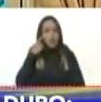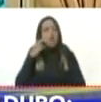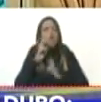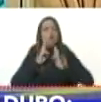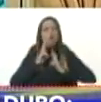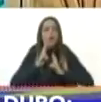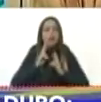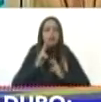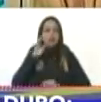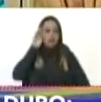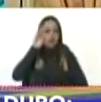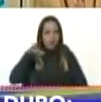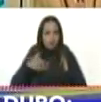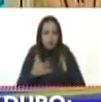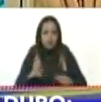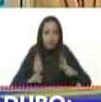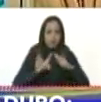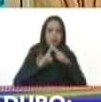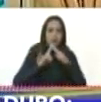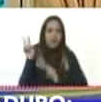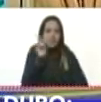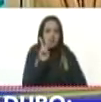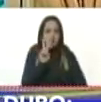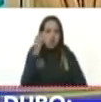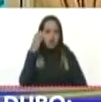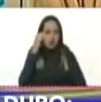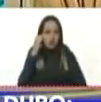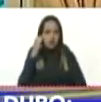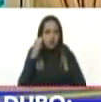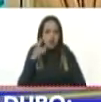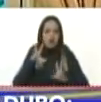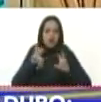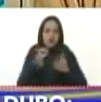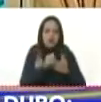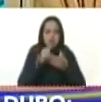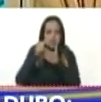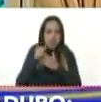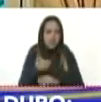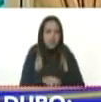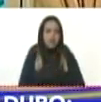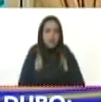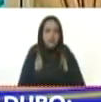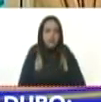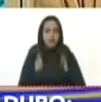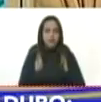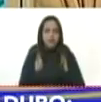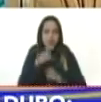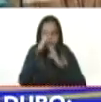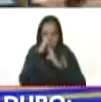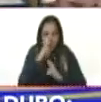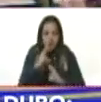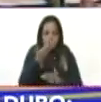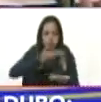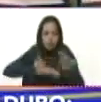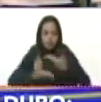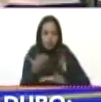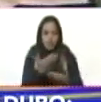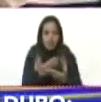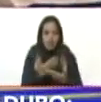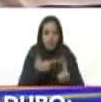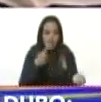que tarde nos reencontremos, Venezuela y Colombia, bajo un nuevo liderazgo de respeto, de cooperación, de